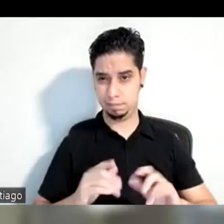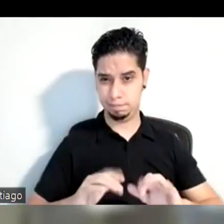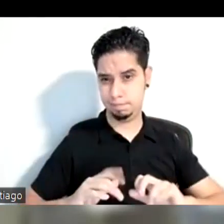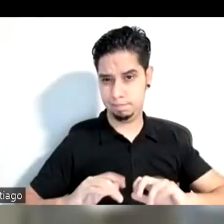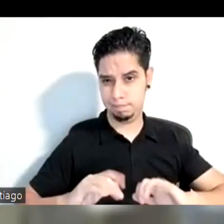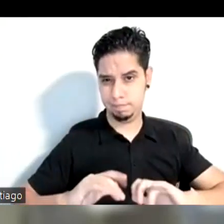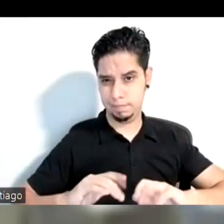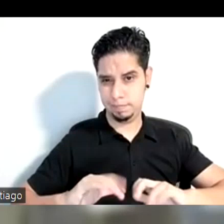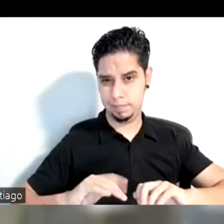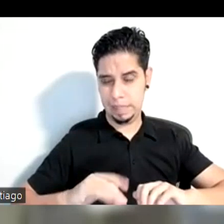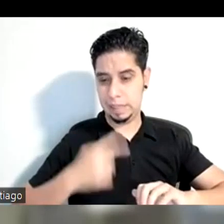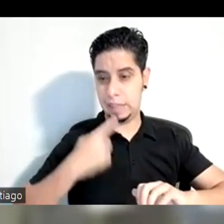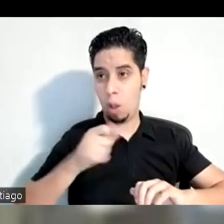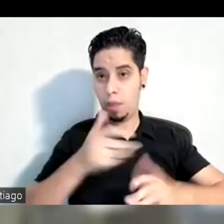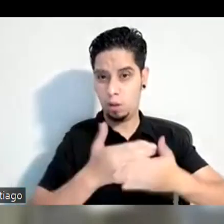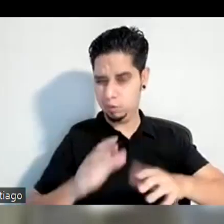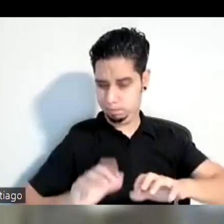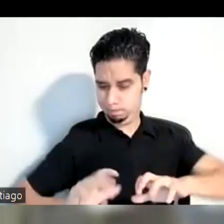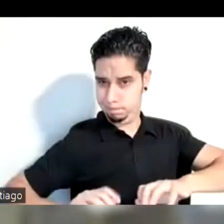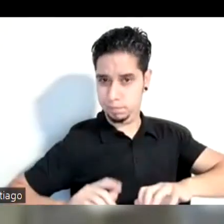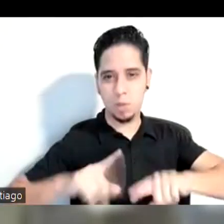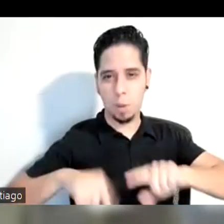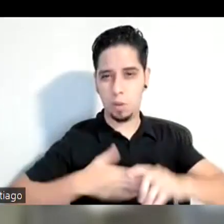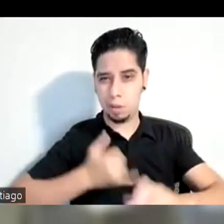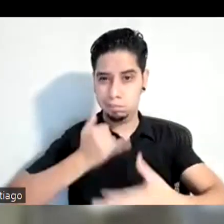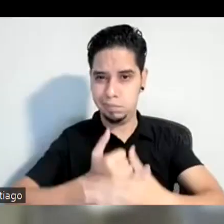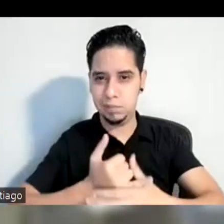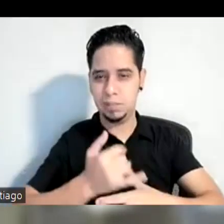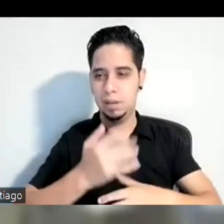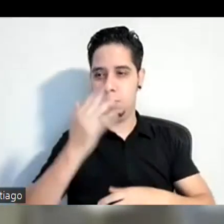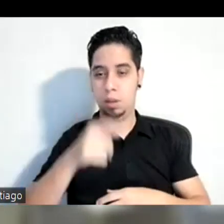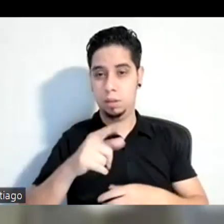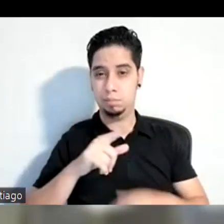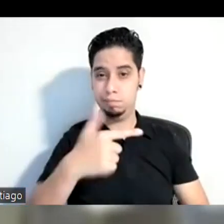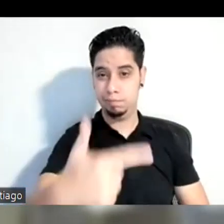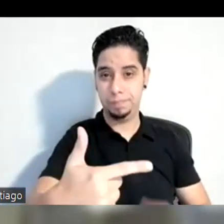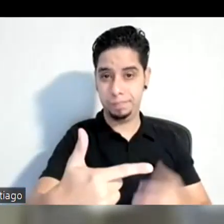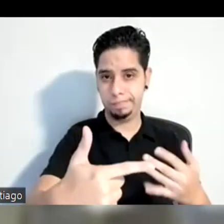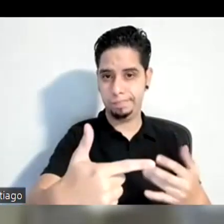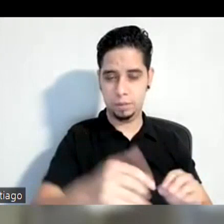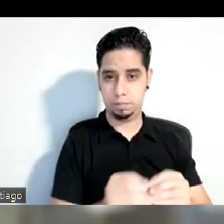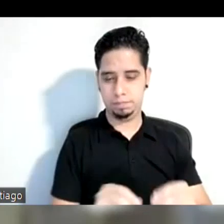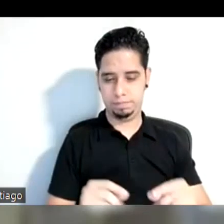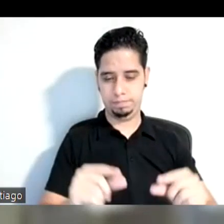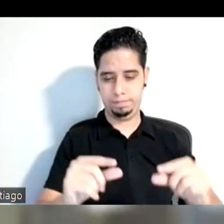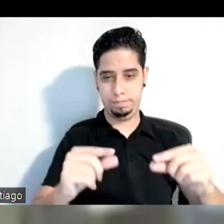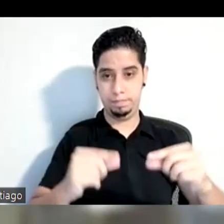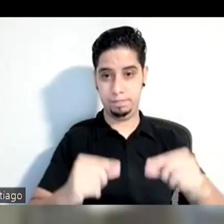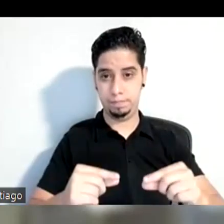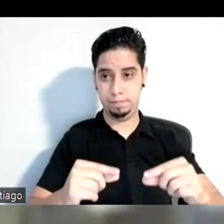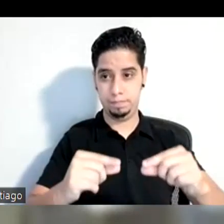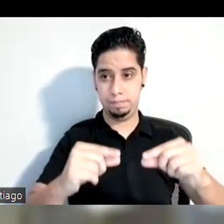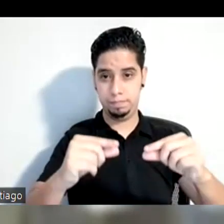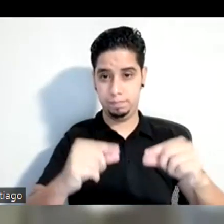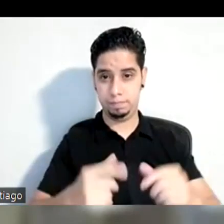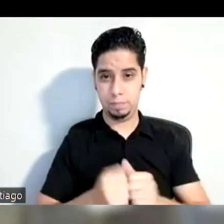la cuchara entre medio de lo que la otra persona está hablando, no había forma de tú cortarlo, porque la otra persona seguía escribiendo, seguía leyendo, y tú acá, tú sabes, con toda